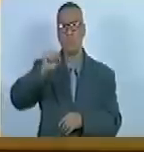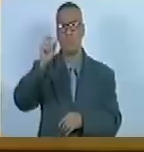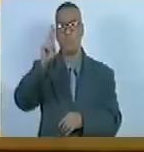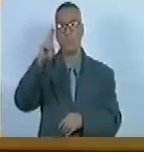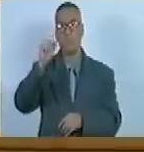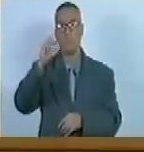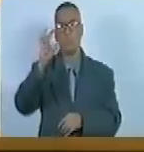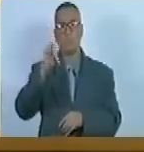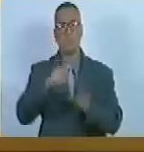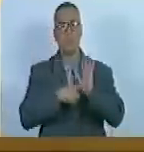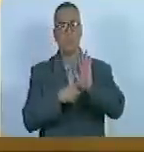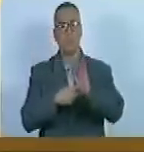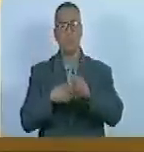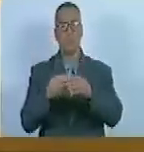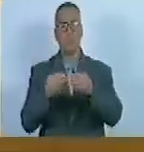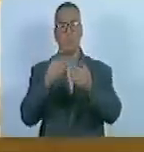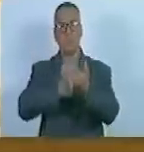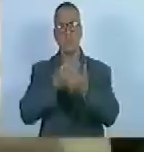que presente el proyecto de acuerdo.